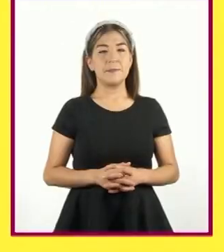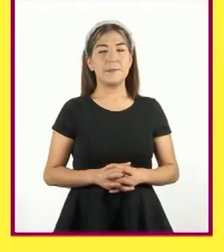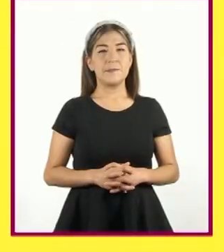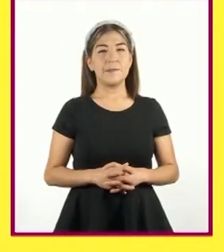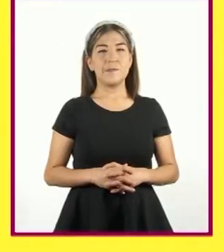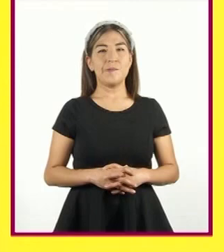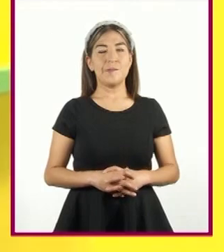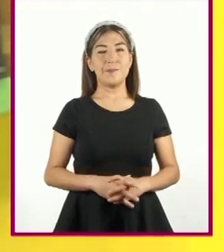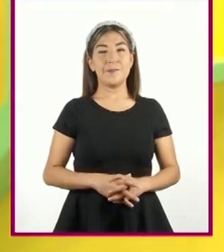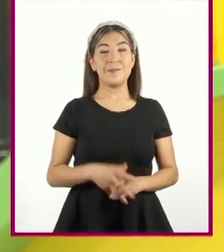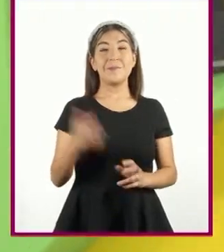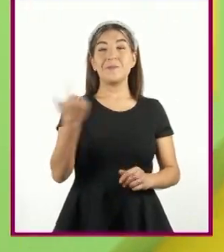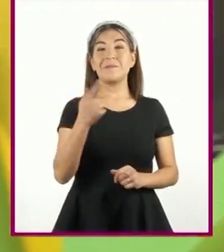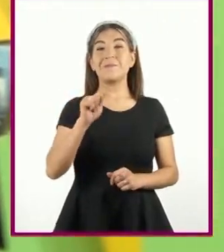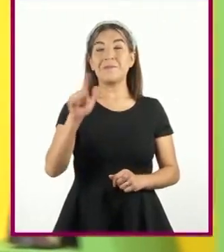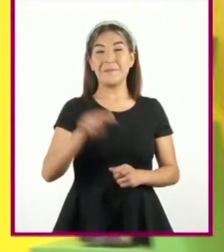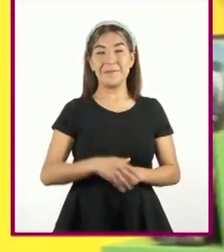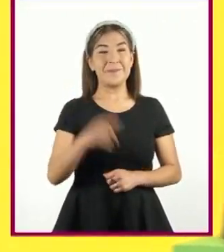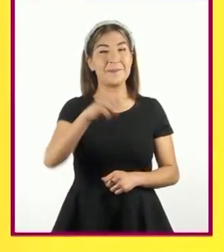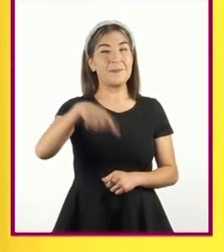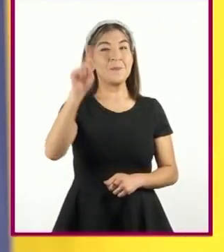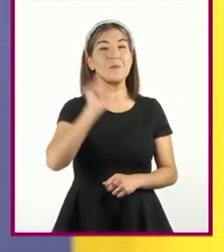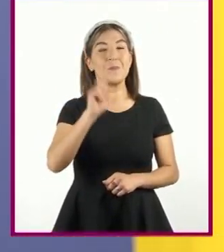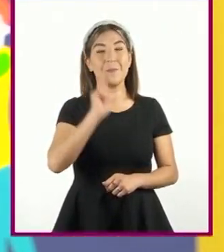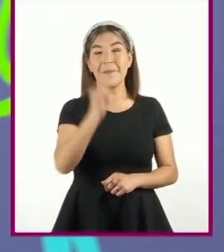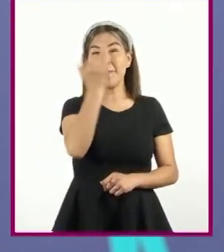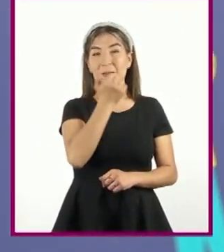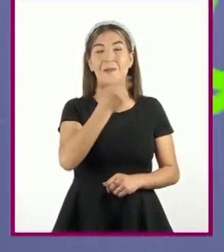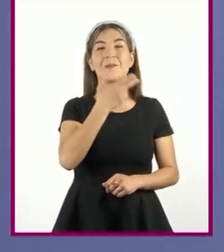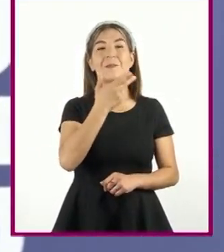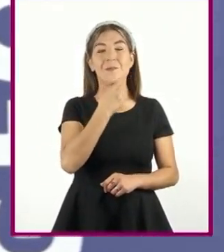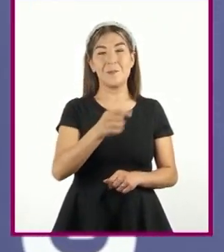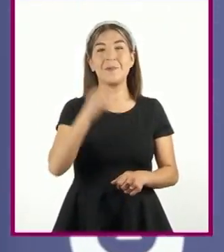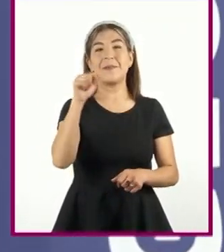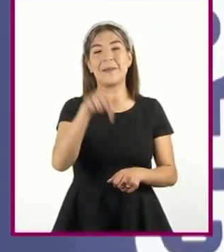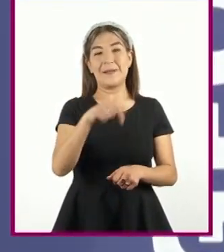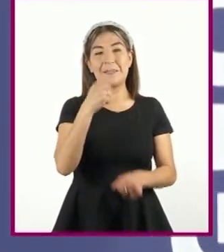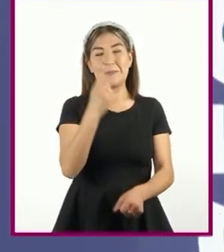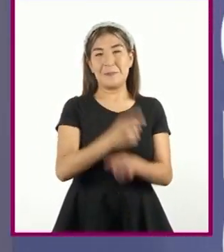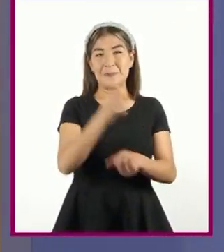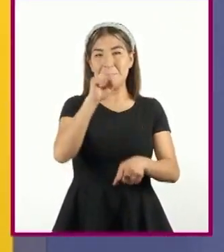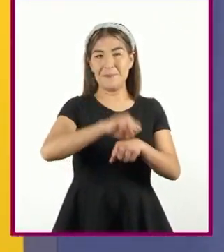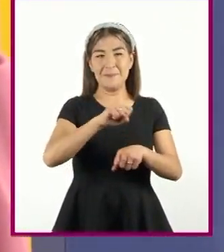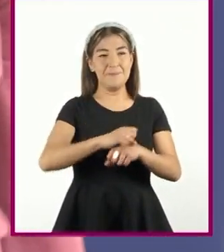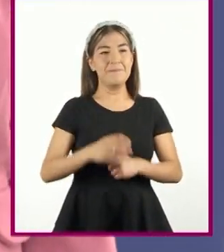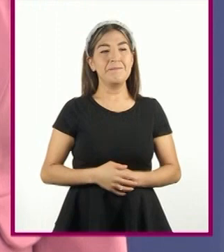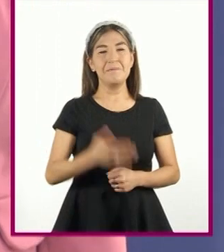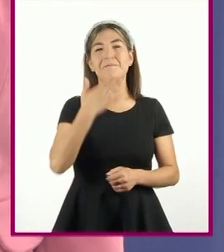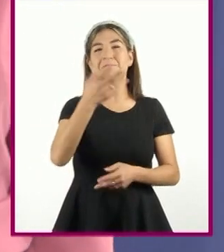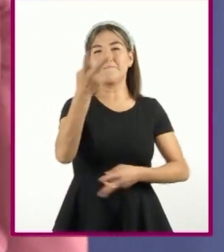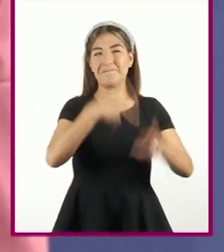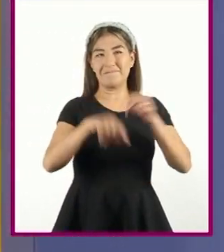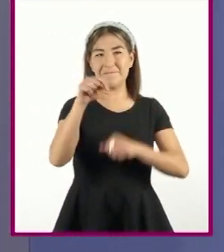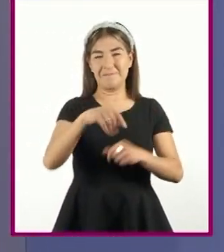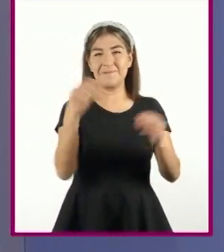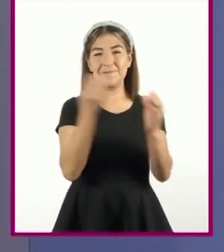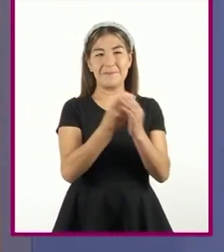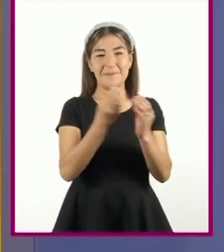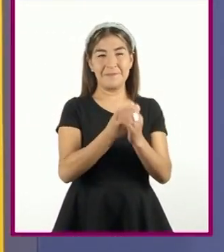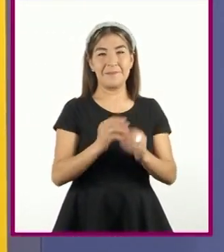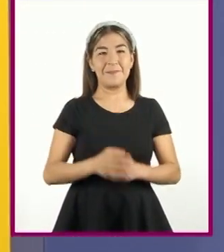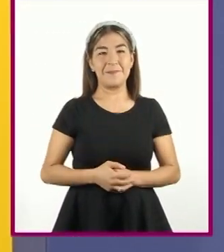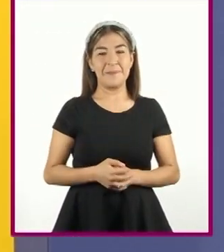tal, alumnas y alumnos del primer grado de secundaria? Sean bienvenidas y bienvenidos a una sesión más de